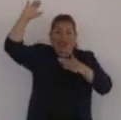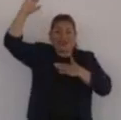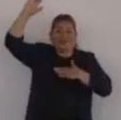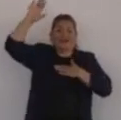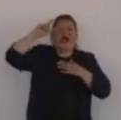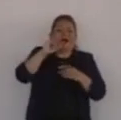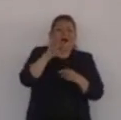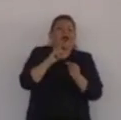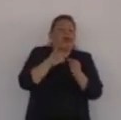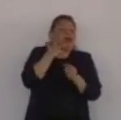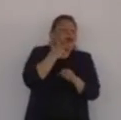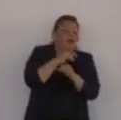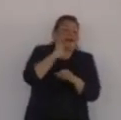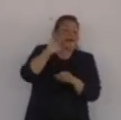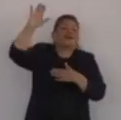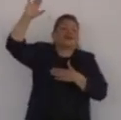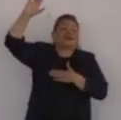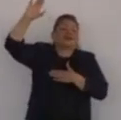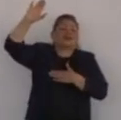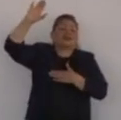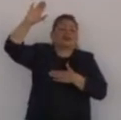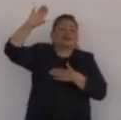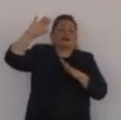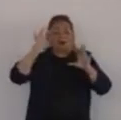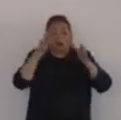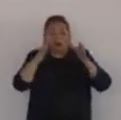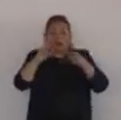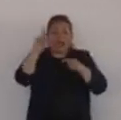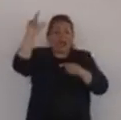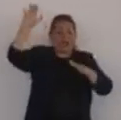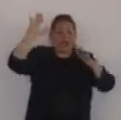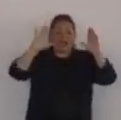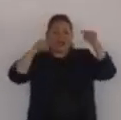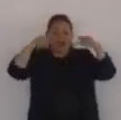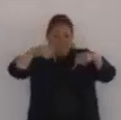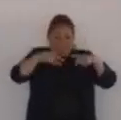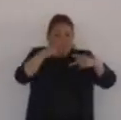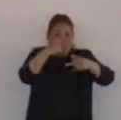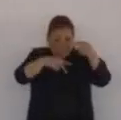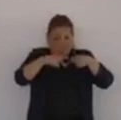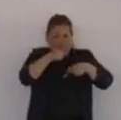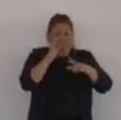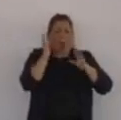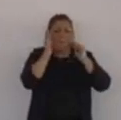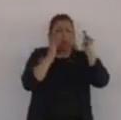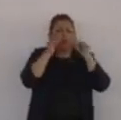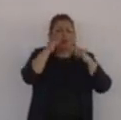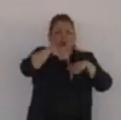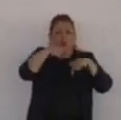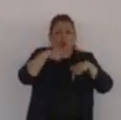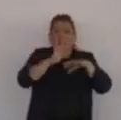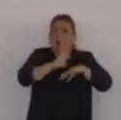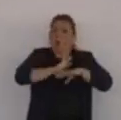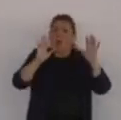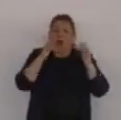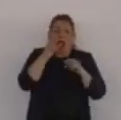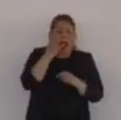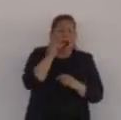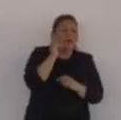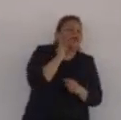levanten la mano quien fue a Los Pinos ya. Está aquí en la Miguel Hidalgo, vengan a Los Pinos, aunque sea ya nada más por